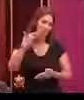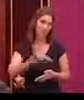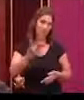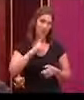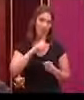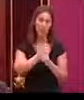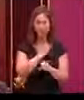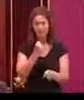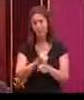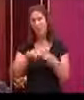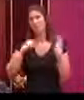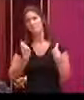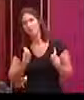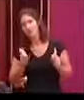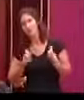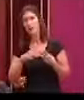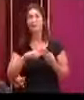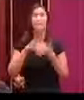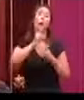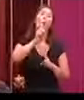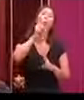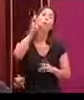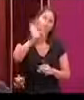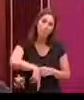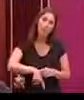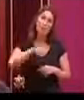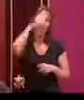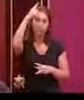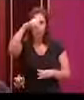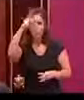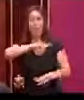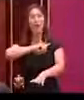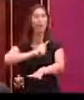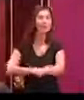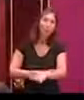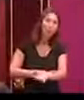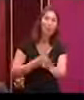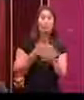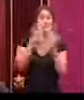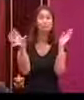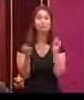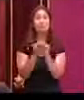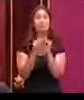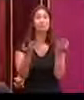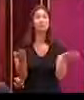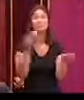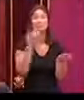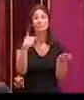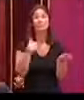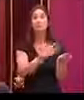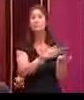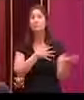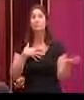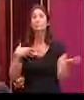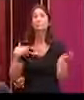son el empleo, como es la vivienda, como son incluso la cultura, el deporte. En definitiva, si nosotros aspiramos